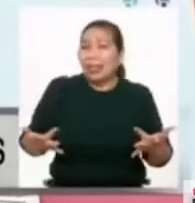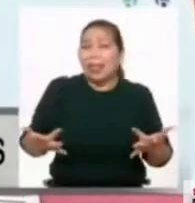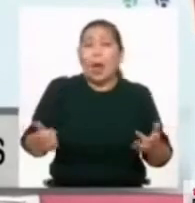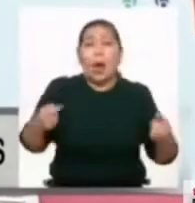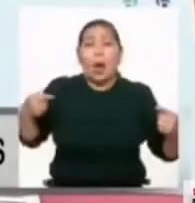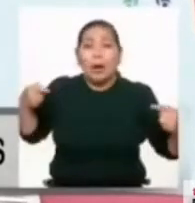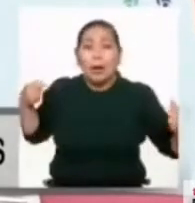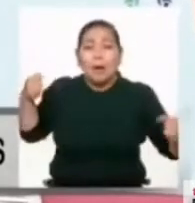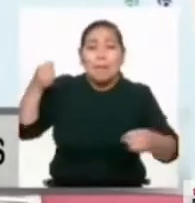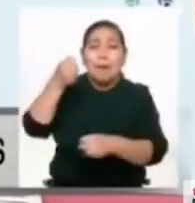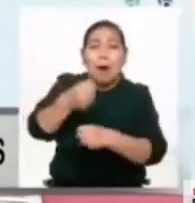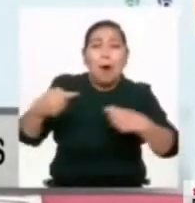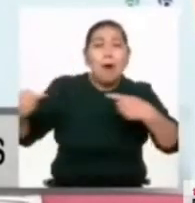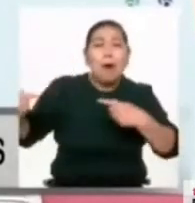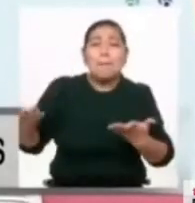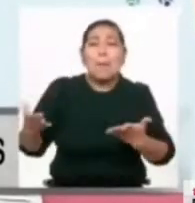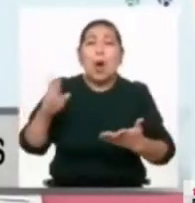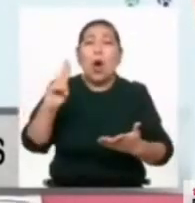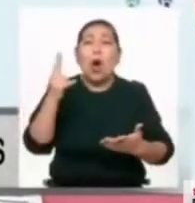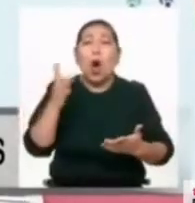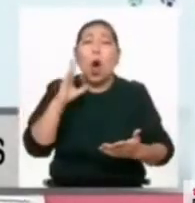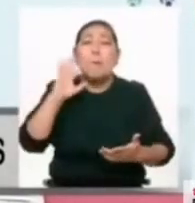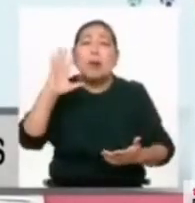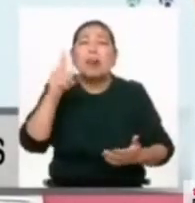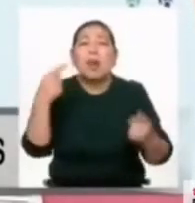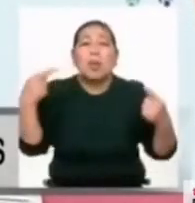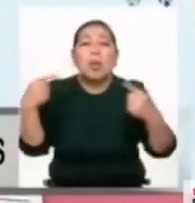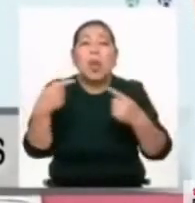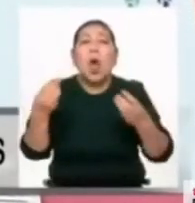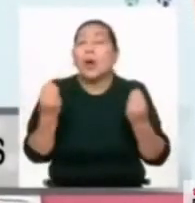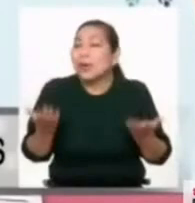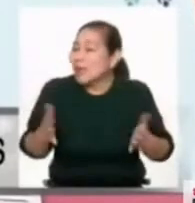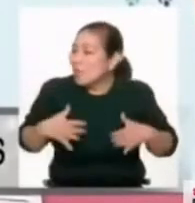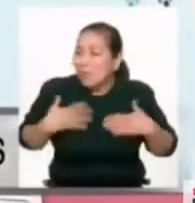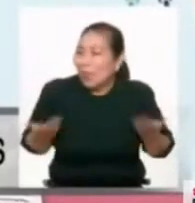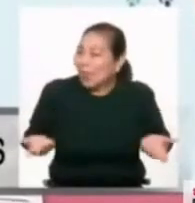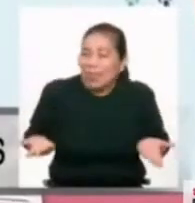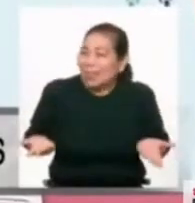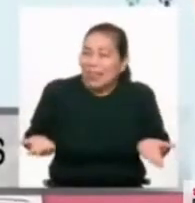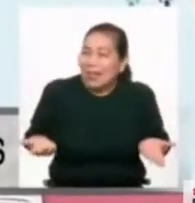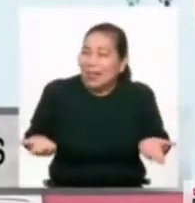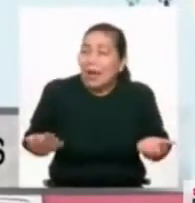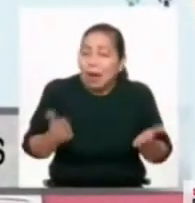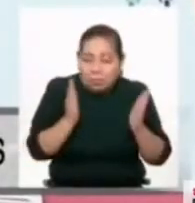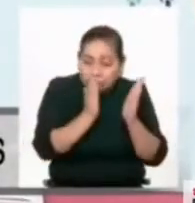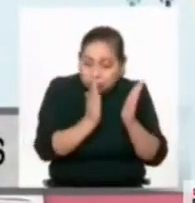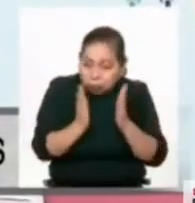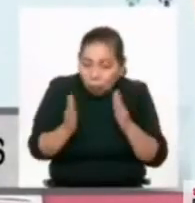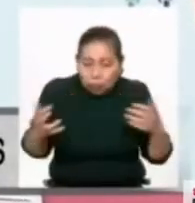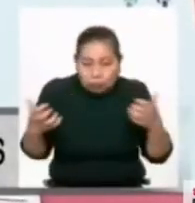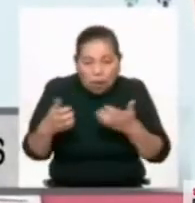a enfrentar, ¿no?, a un delincuente que está armado. No es posible. Entonces, todos hay que